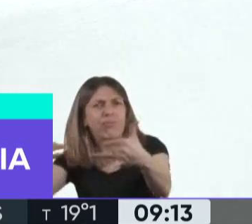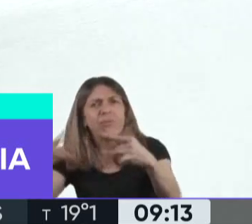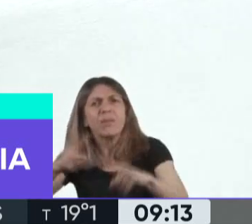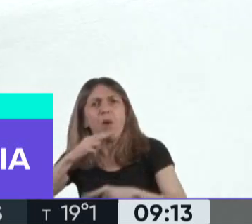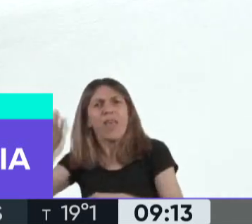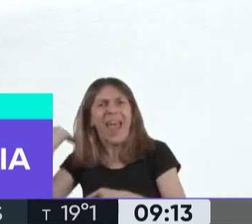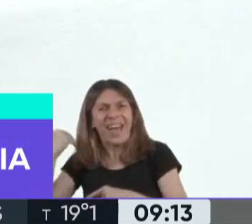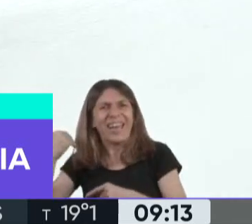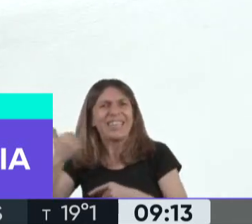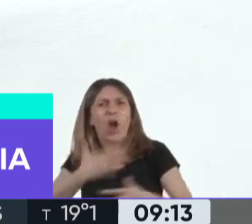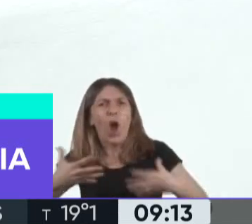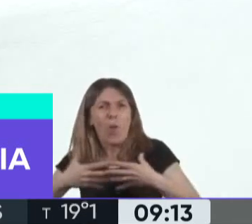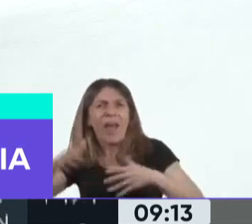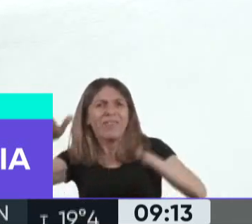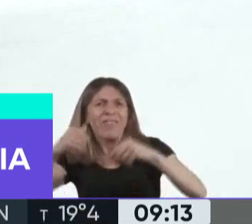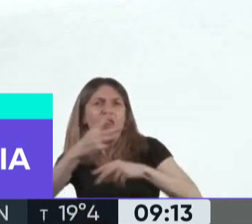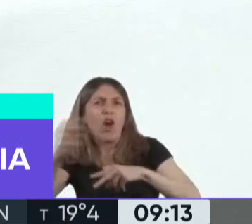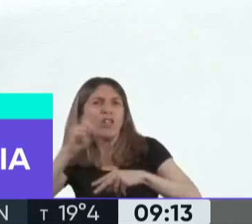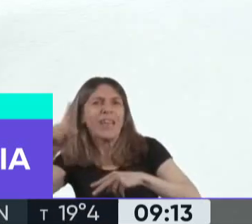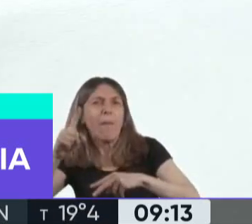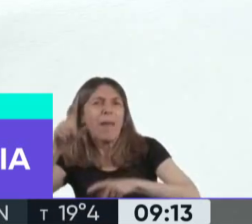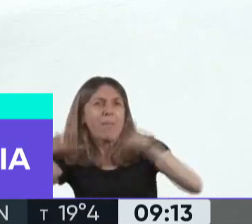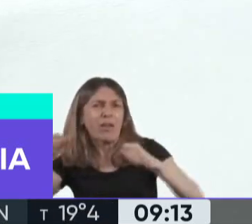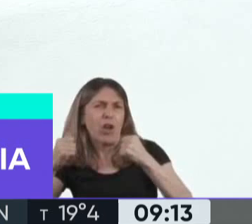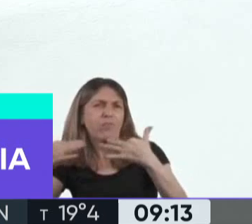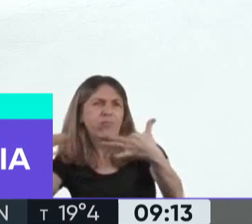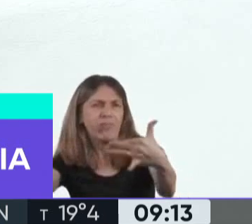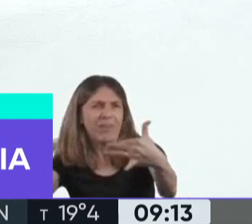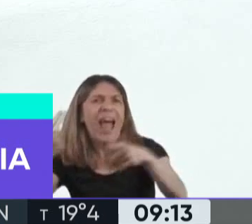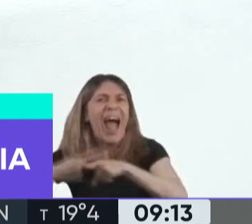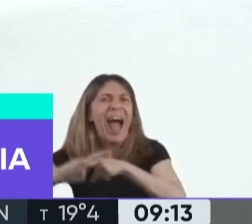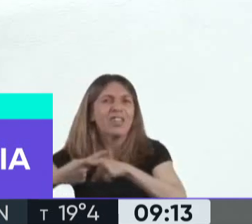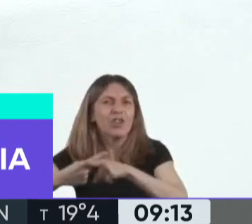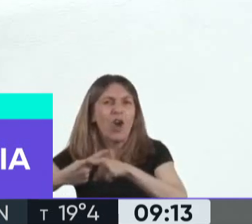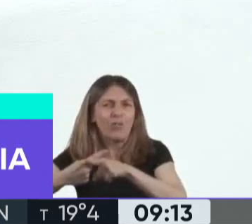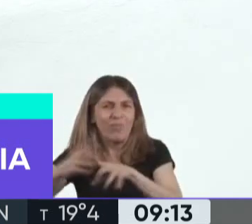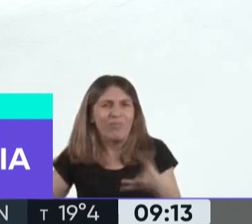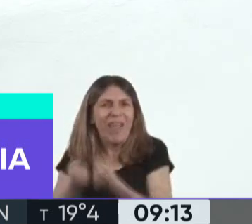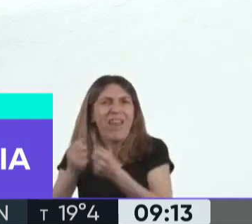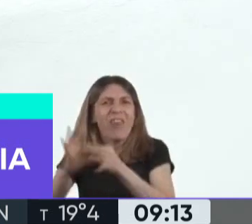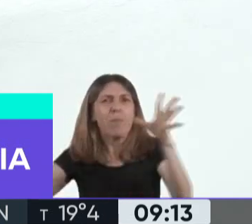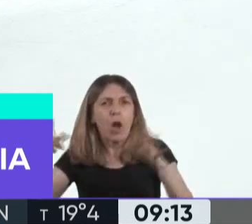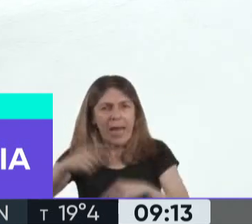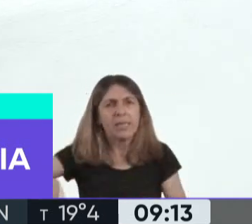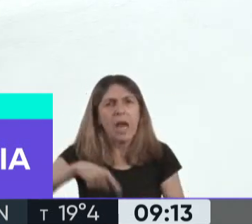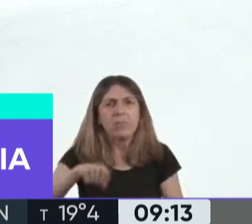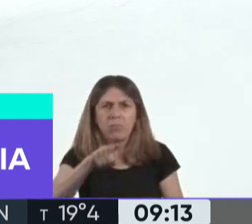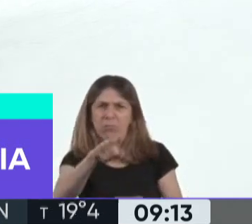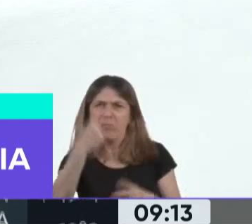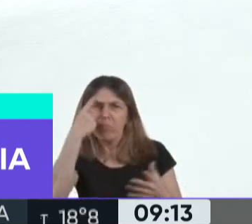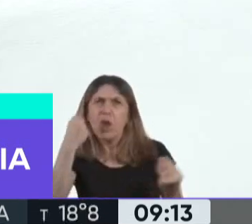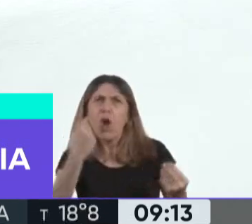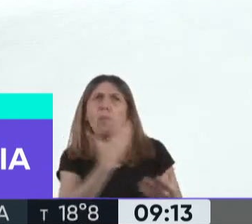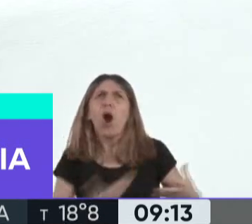pasado viernes, donde hubo alrededor de 200.000 personas, usted me podrá corregir. En ese marco, ¿de qué manera el gobierno o